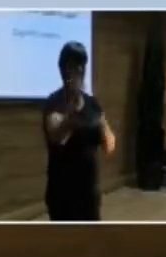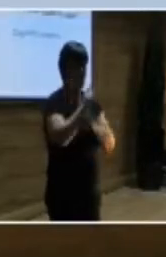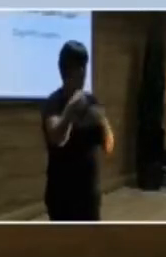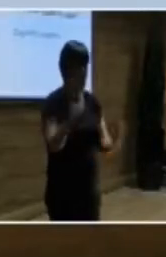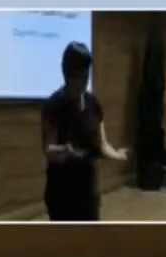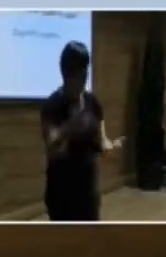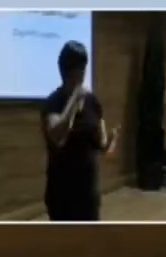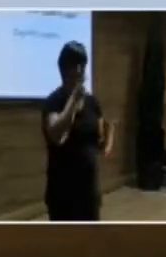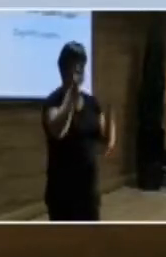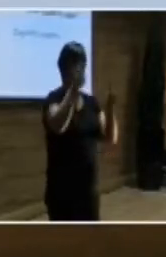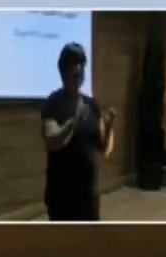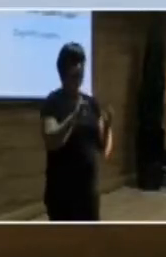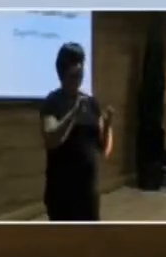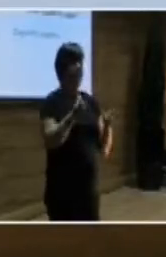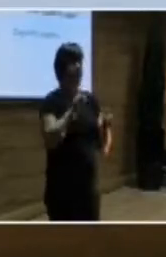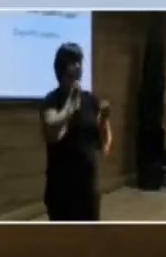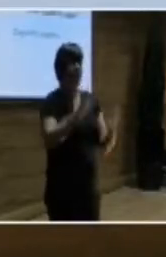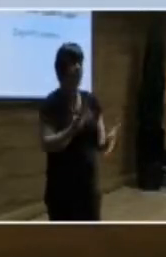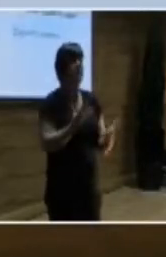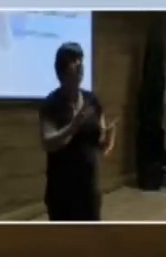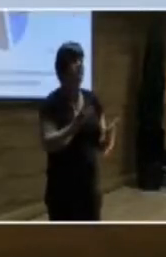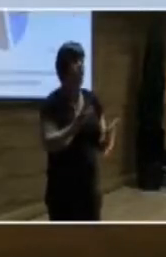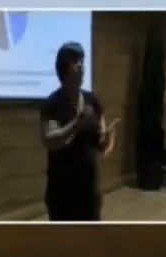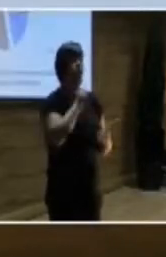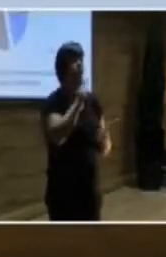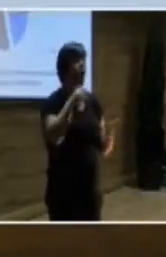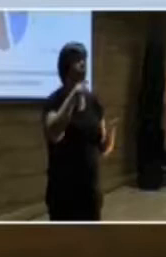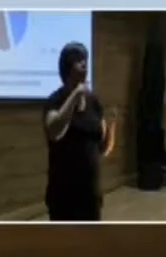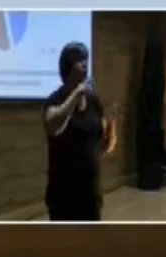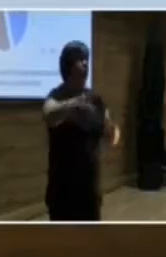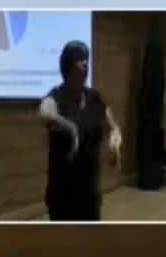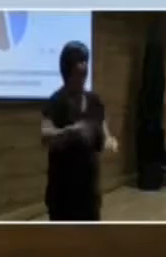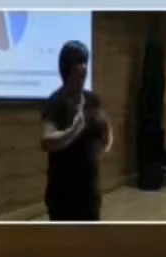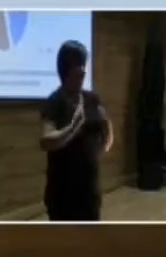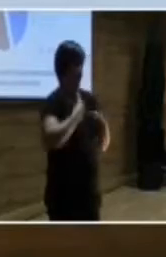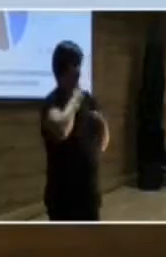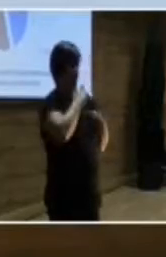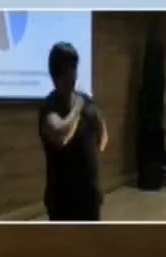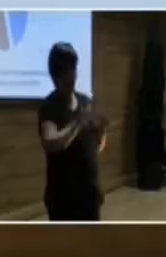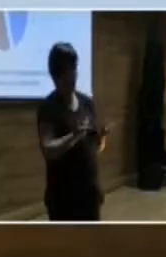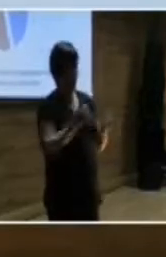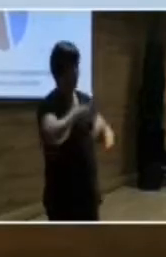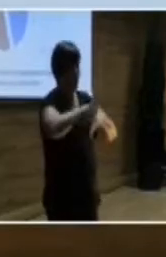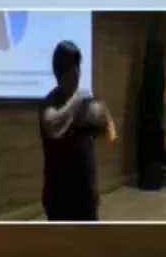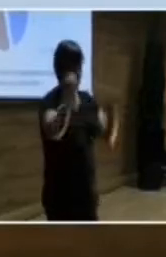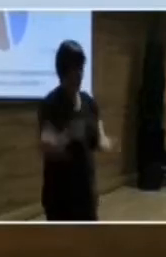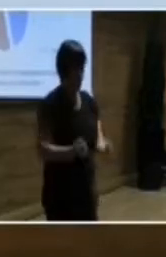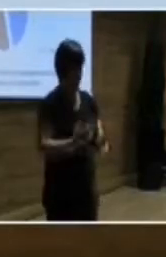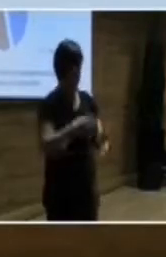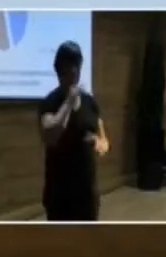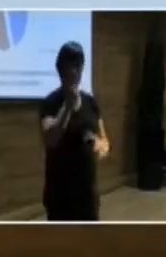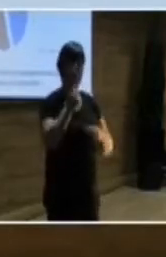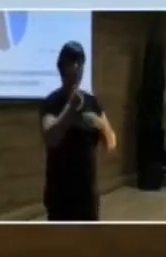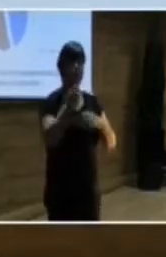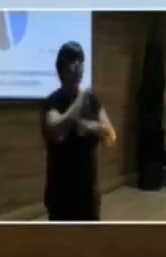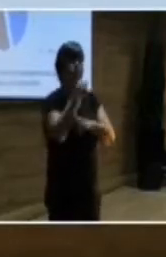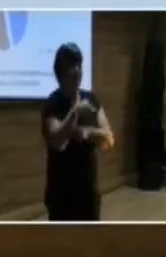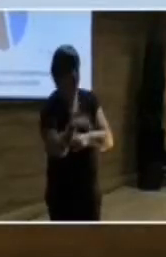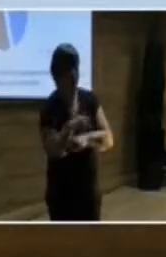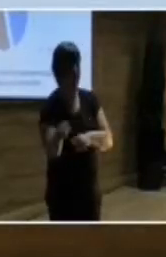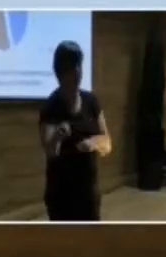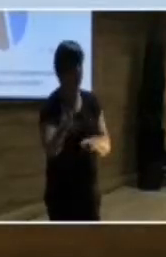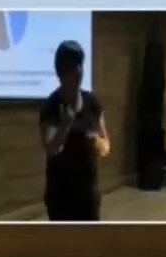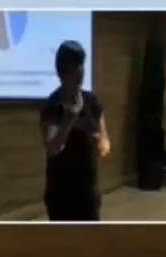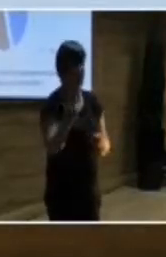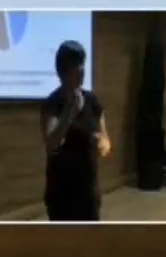ver con las decisiones al final de la vida? Porque resulta que más de la mitad de los cuidadores desconocen lo que su